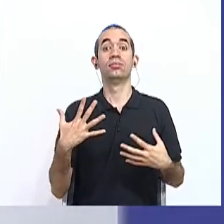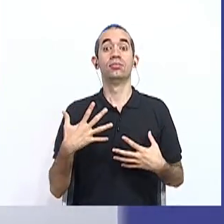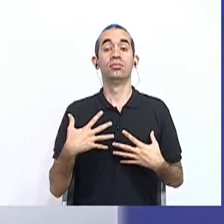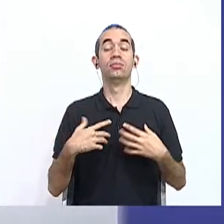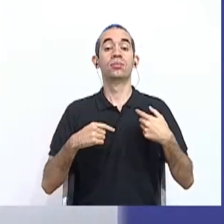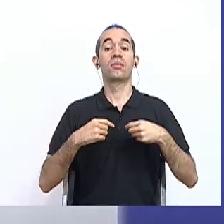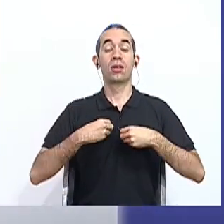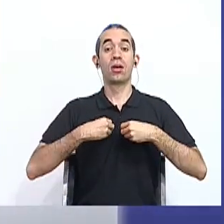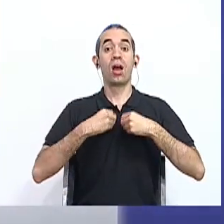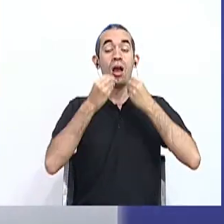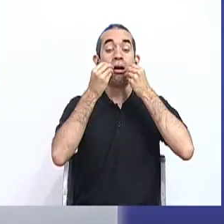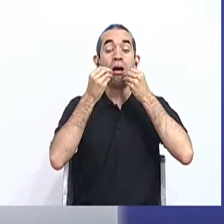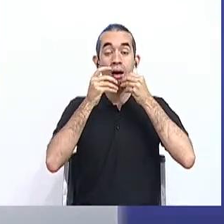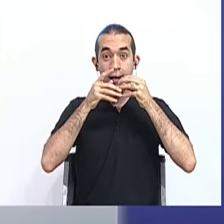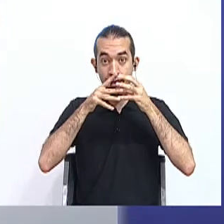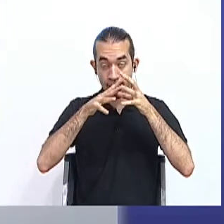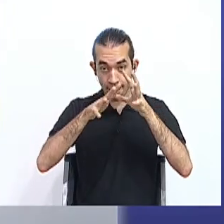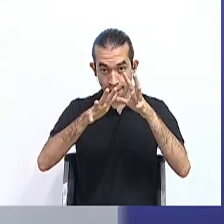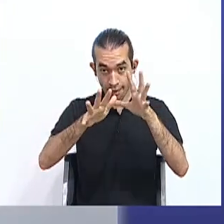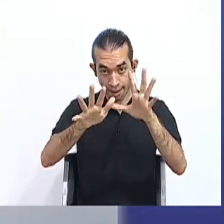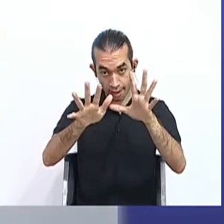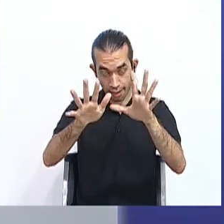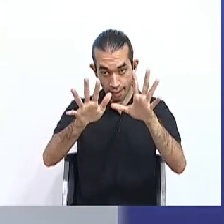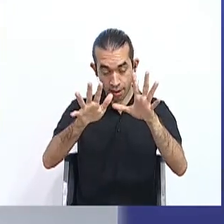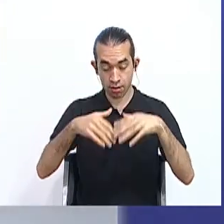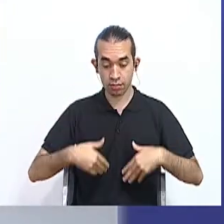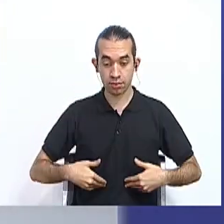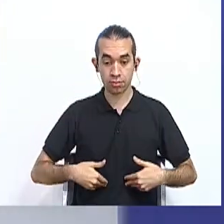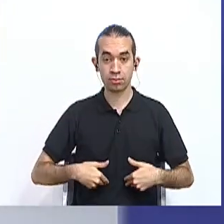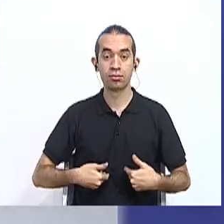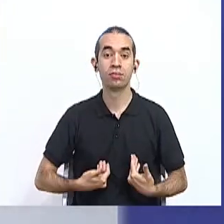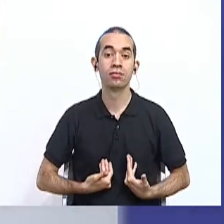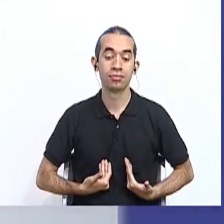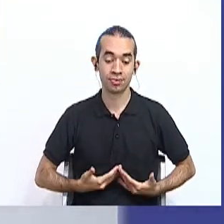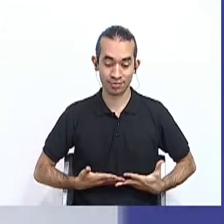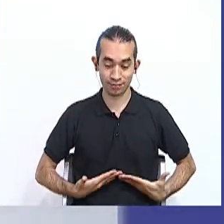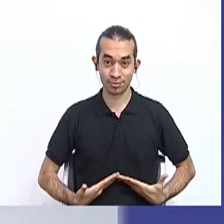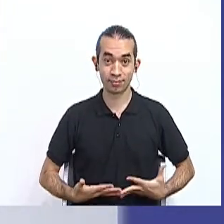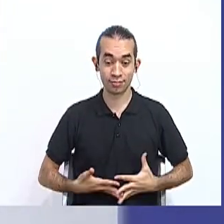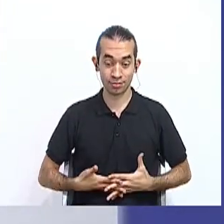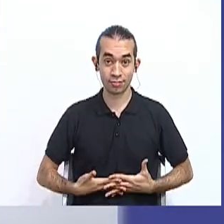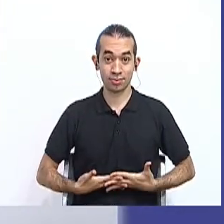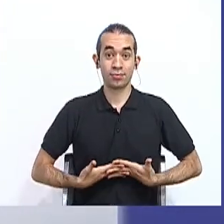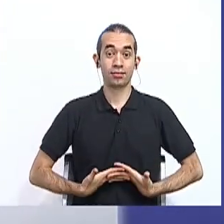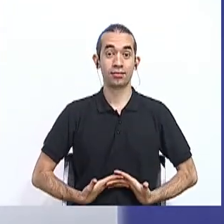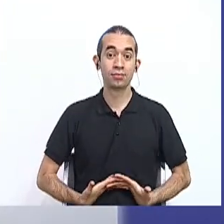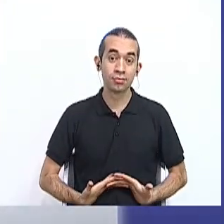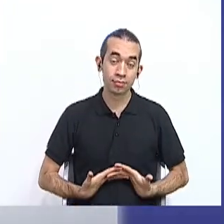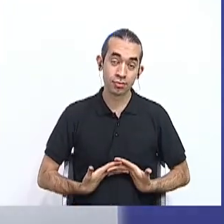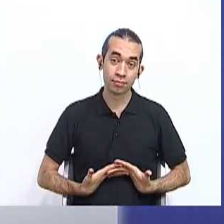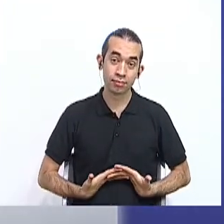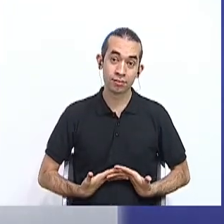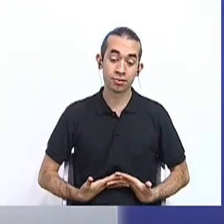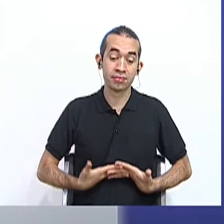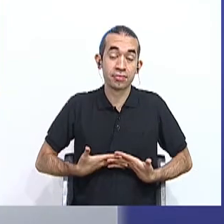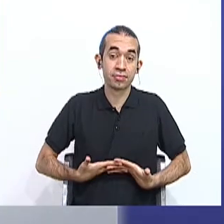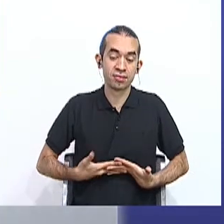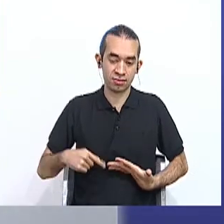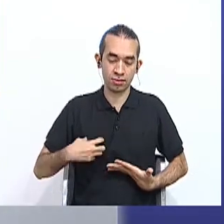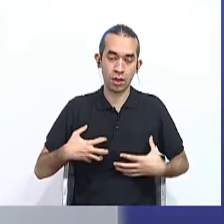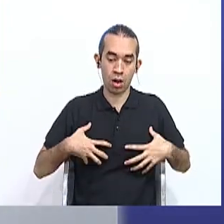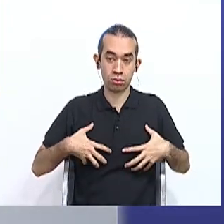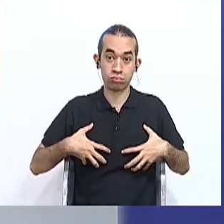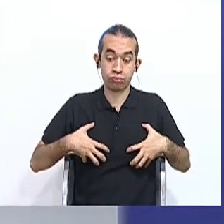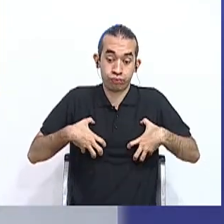bien exhalamos, entonces el diafragma sube y ese diafragma hace que el volumen de los